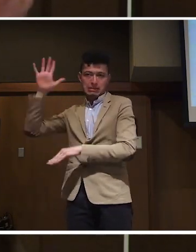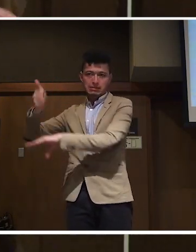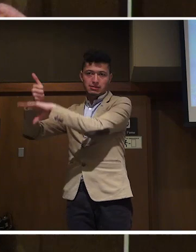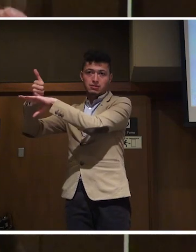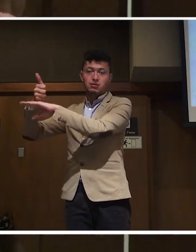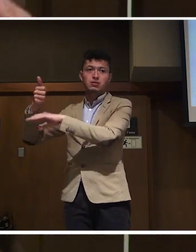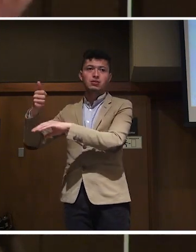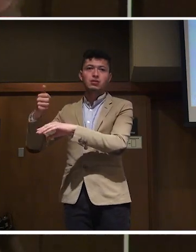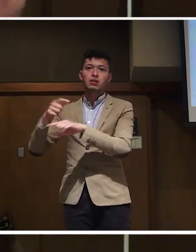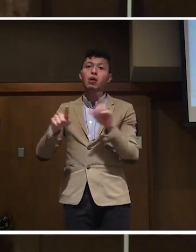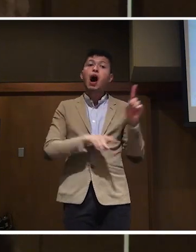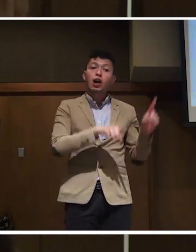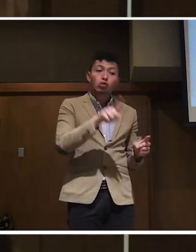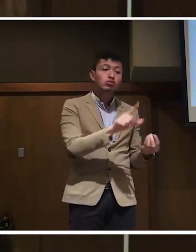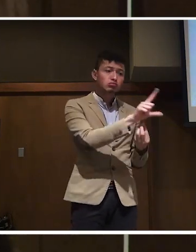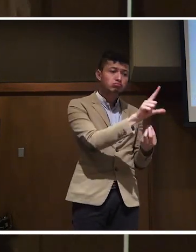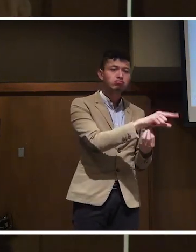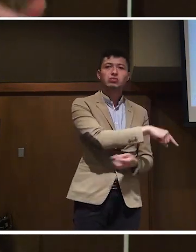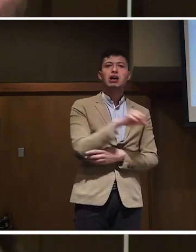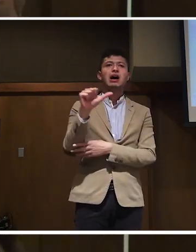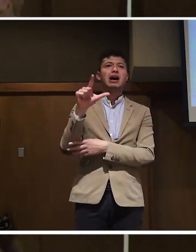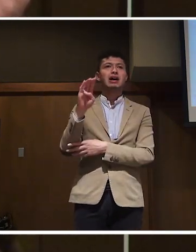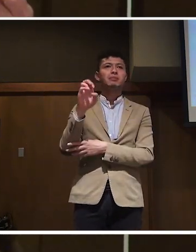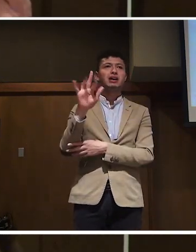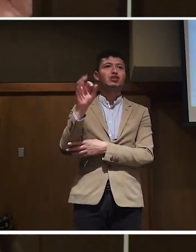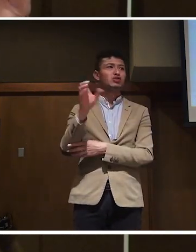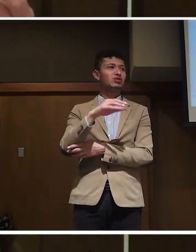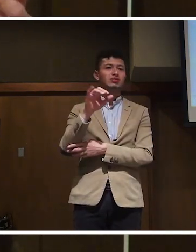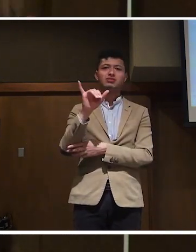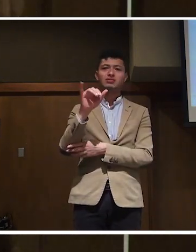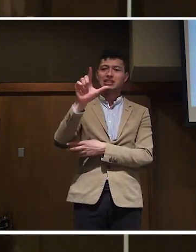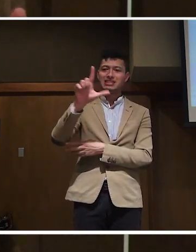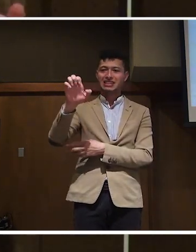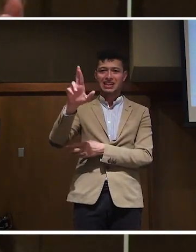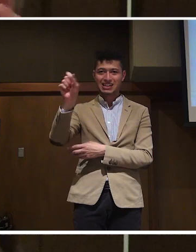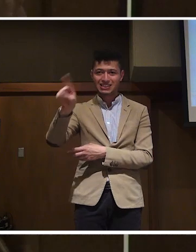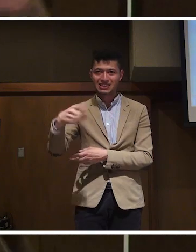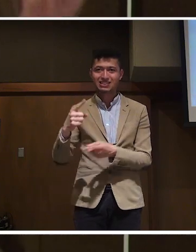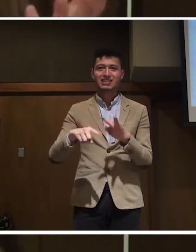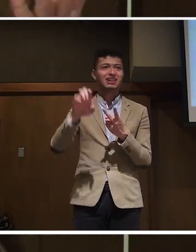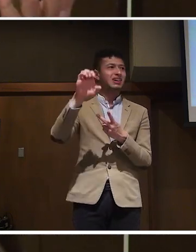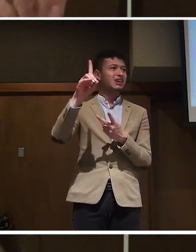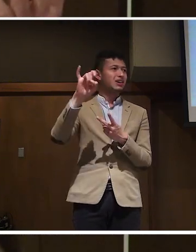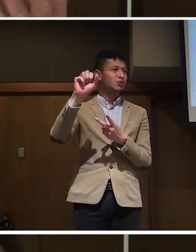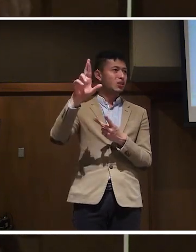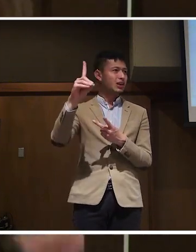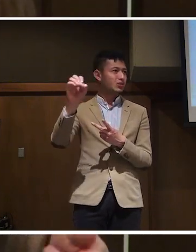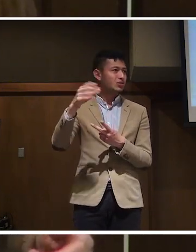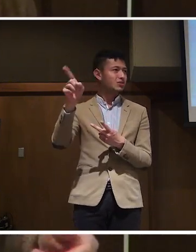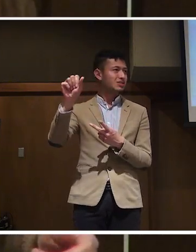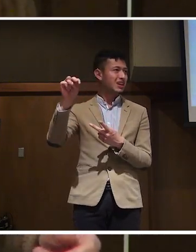Alberto Lleras, de don Carlos Lleras Restrepo y los papeles de don Eduardo Santos. Ninguna preferencia